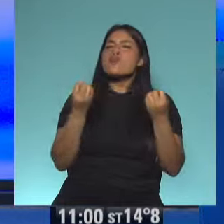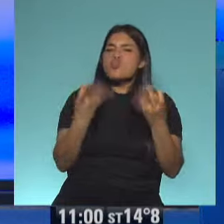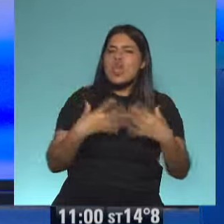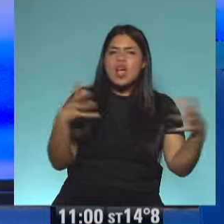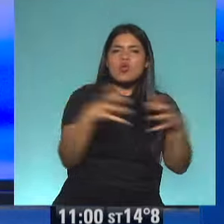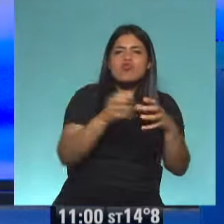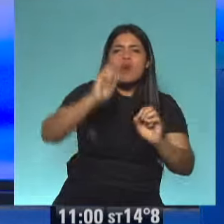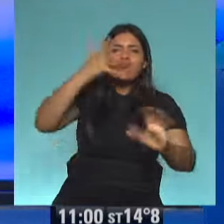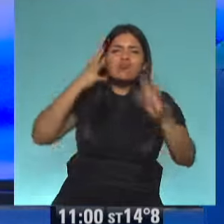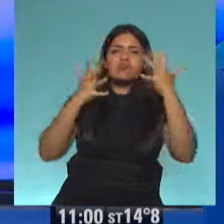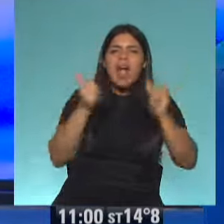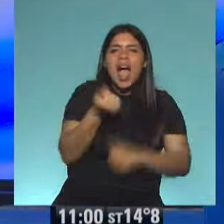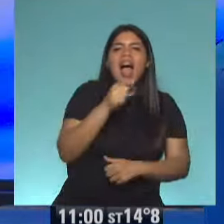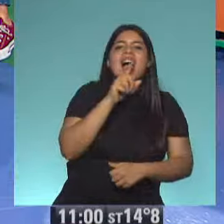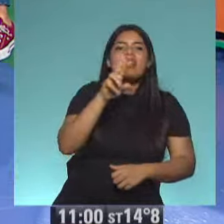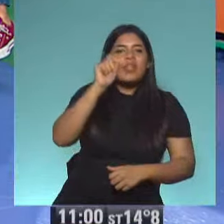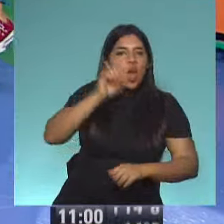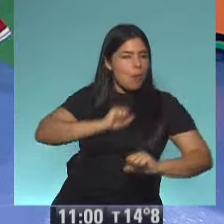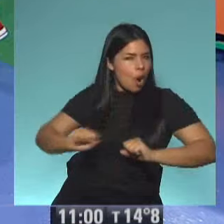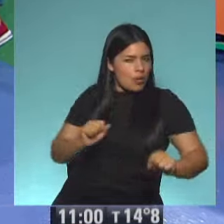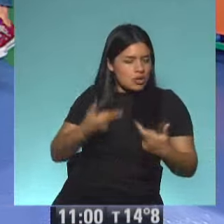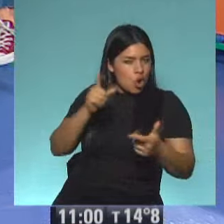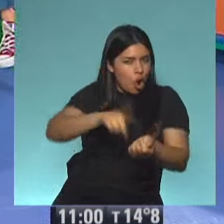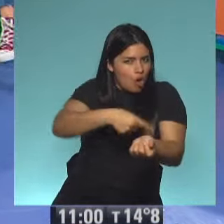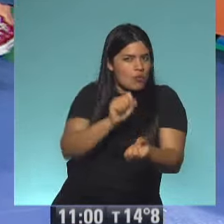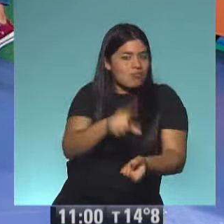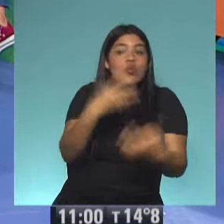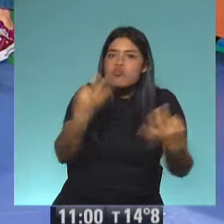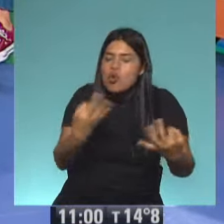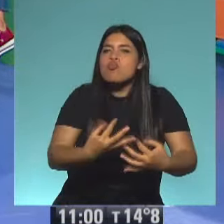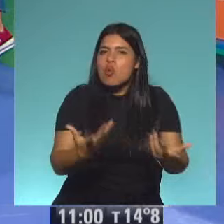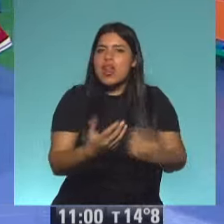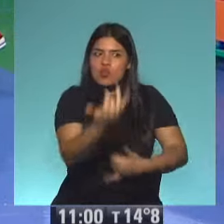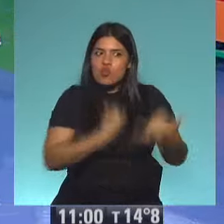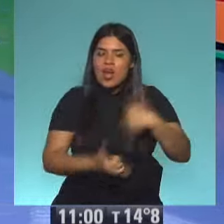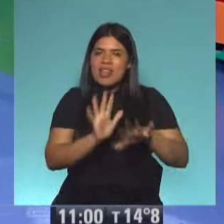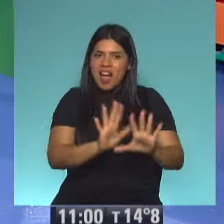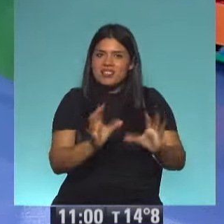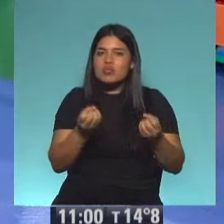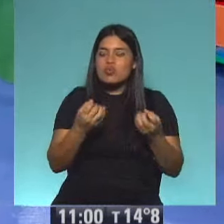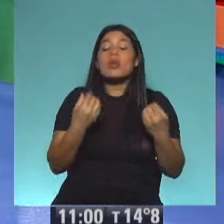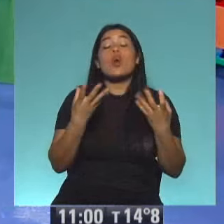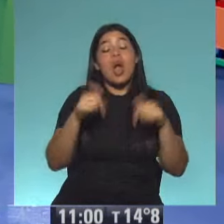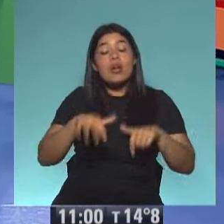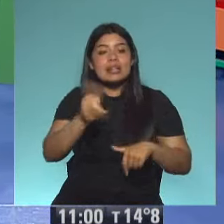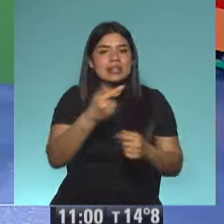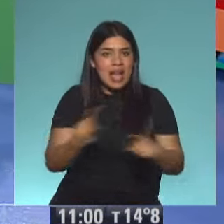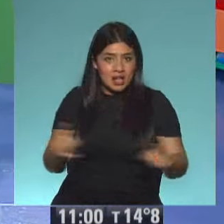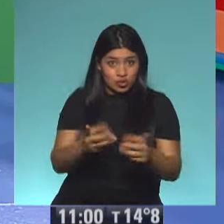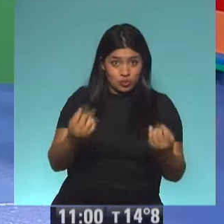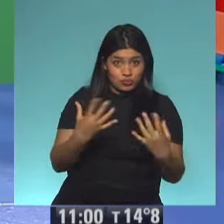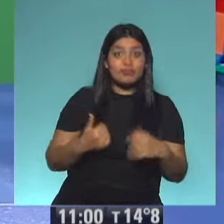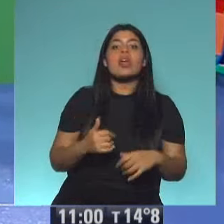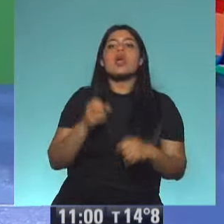dedicar nuestra canción a las murgueras. Ahí está. A las murgueras, ahí muy está. Bien. Vamos con nuestra canción, ¿sí? Acá sí, tengo preparado el Nosotros escribimos